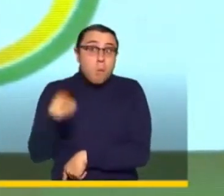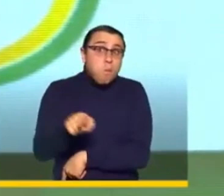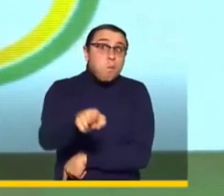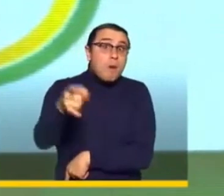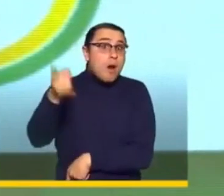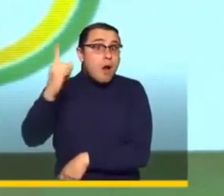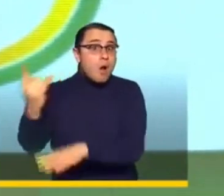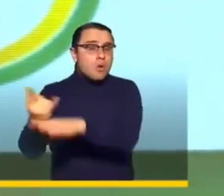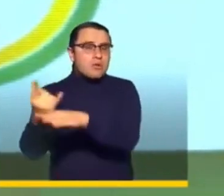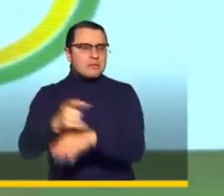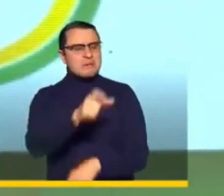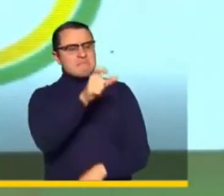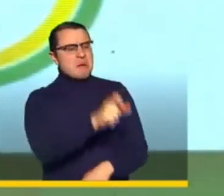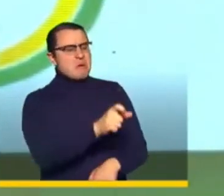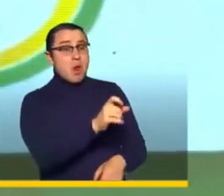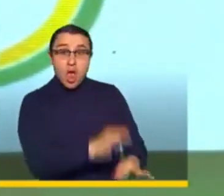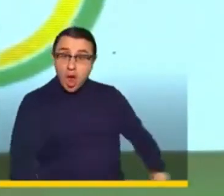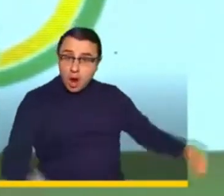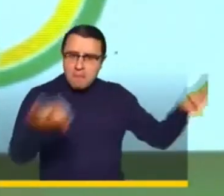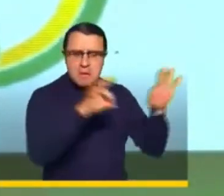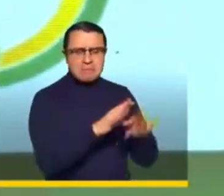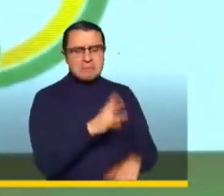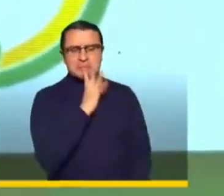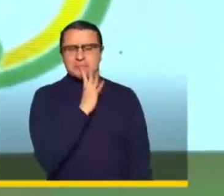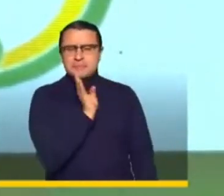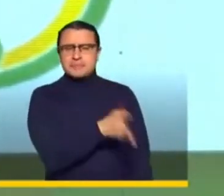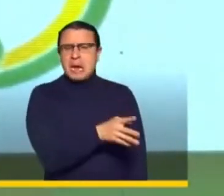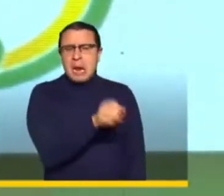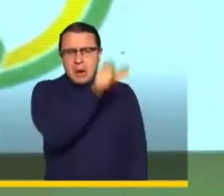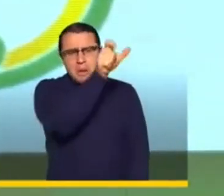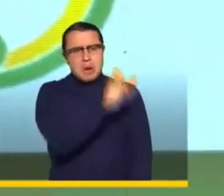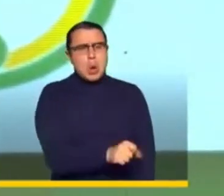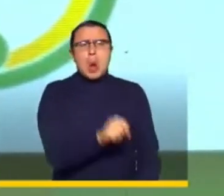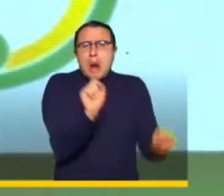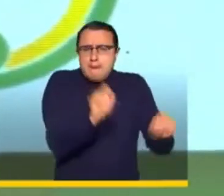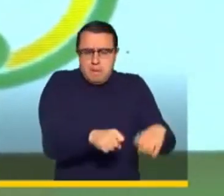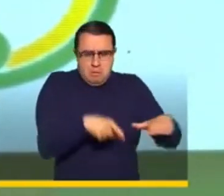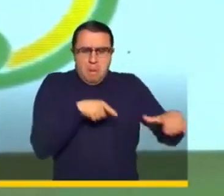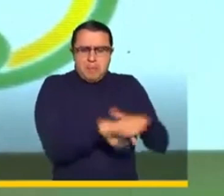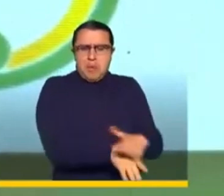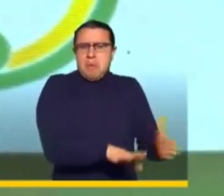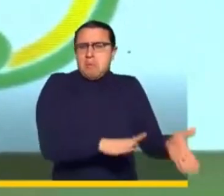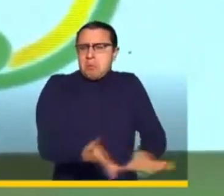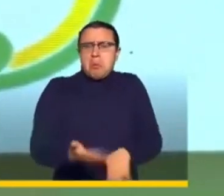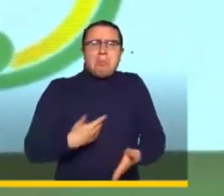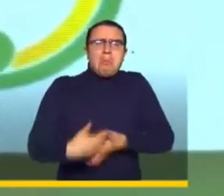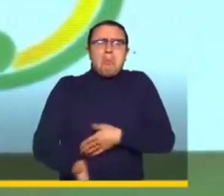importa, alguien que podría ser asesinado sin problema,